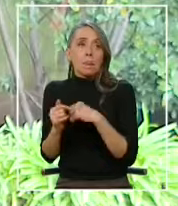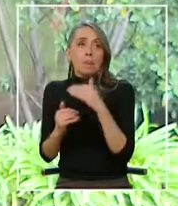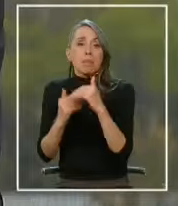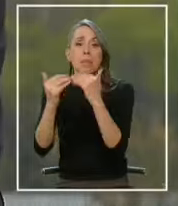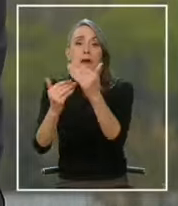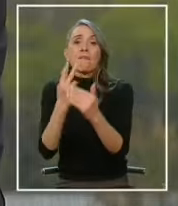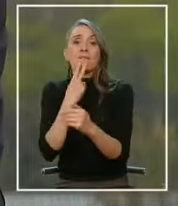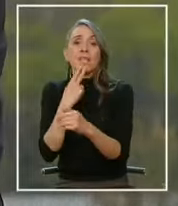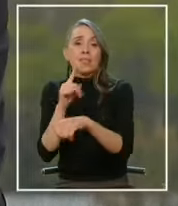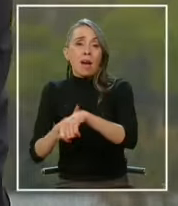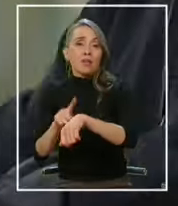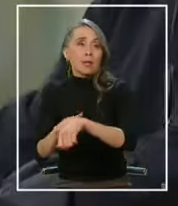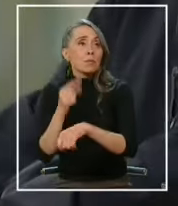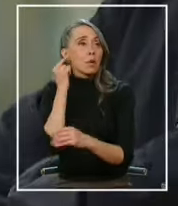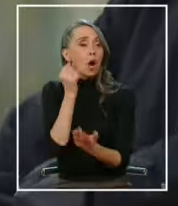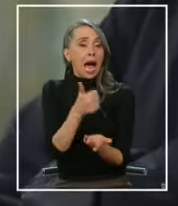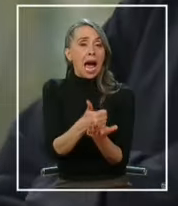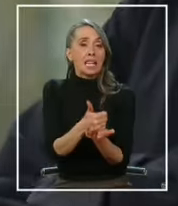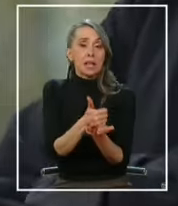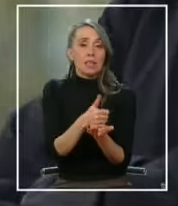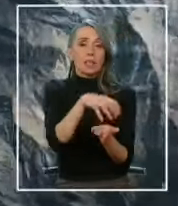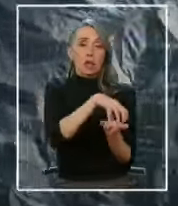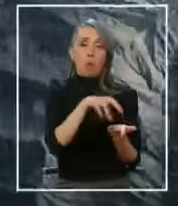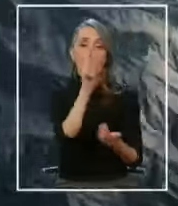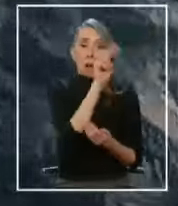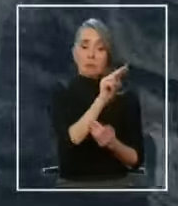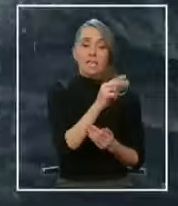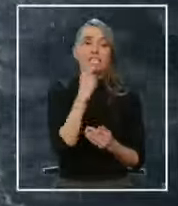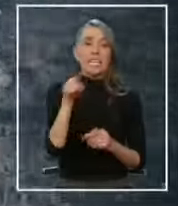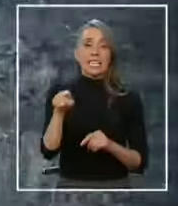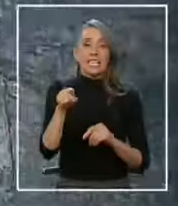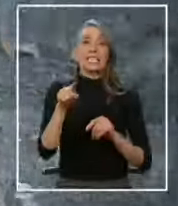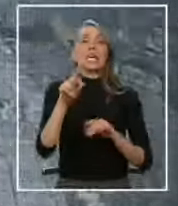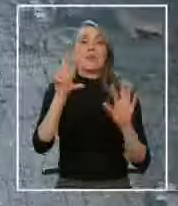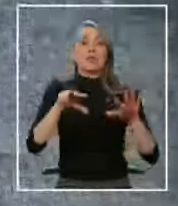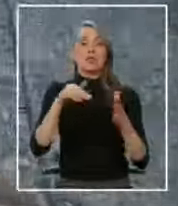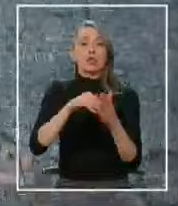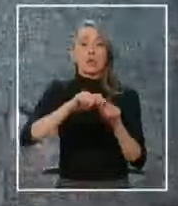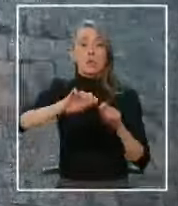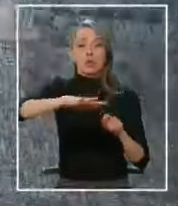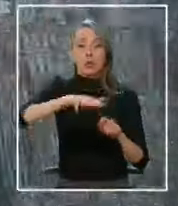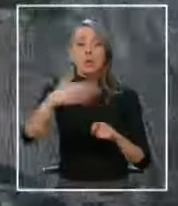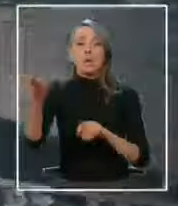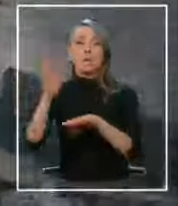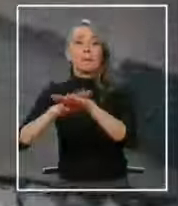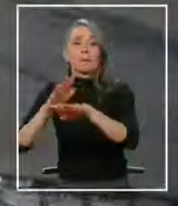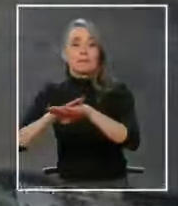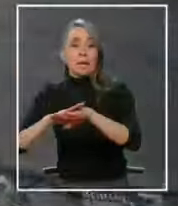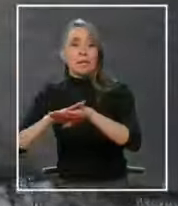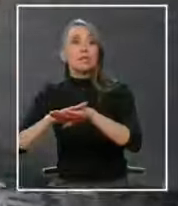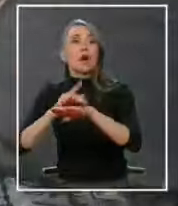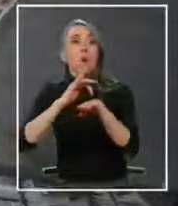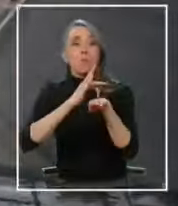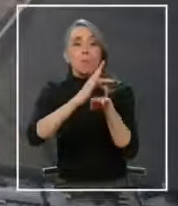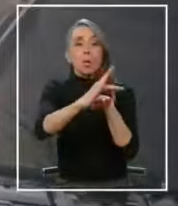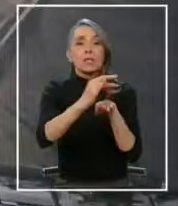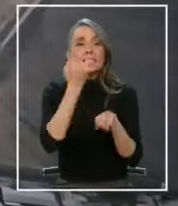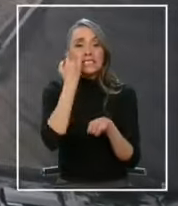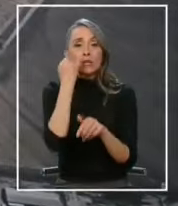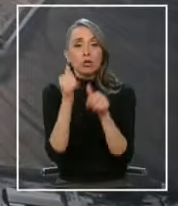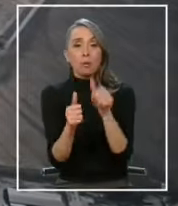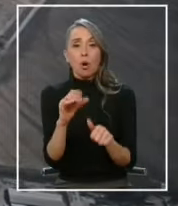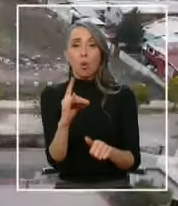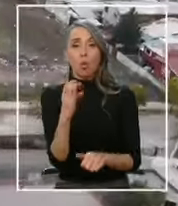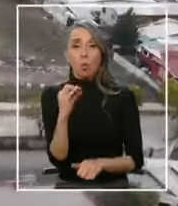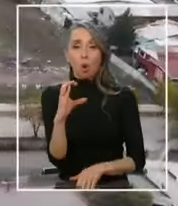avanzando en su vida. La alcaldesa de La Pintana propuso entregar en comodato 18.000 metros cuadrados de este sitio Ariazo al Instituto